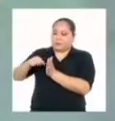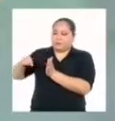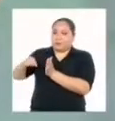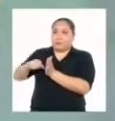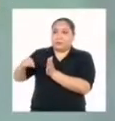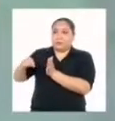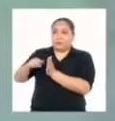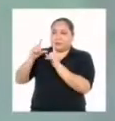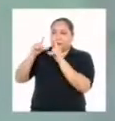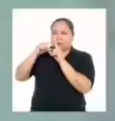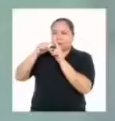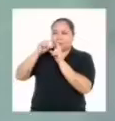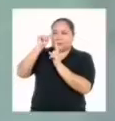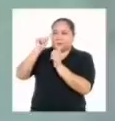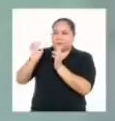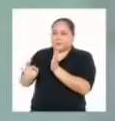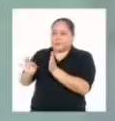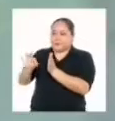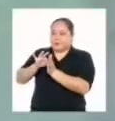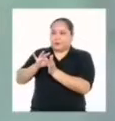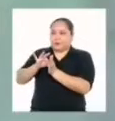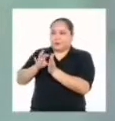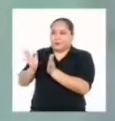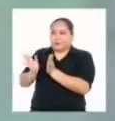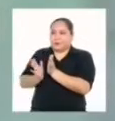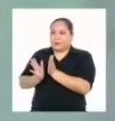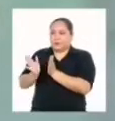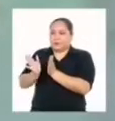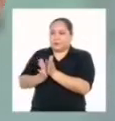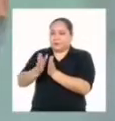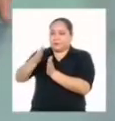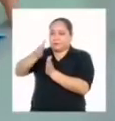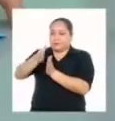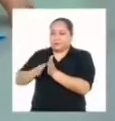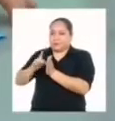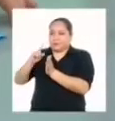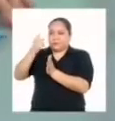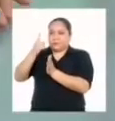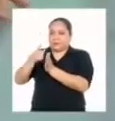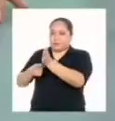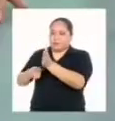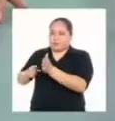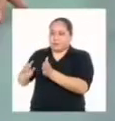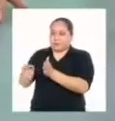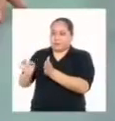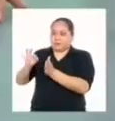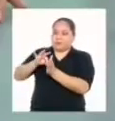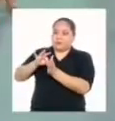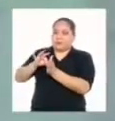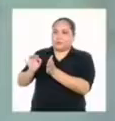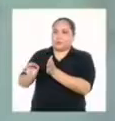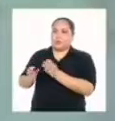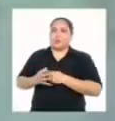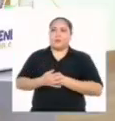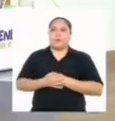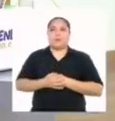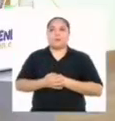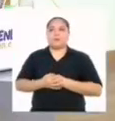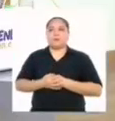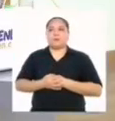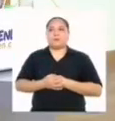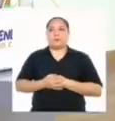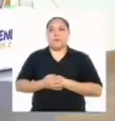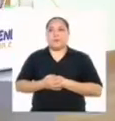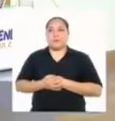pequeñito, de tal manera que uno de sus lados coincida con la línea paralela que forma el primer rectángulo.